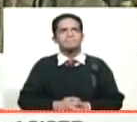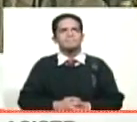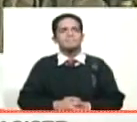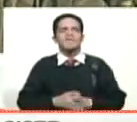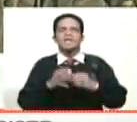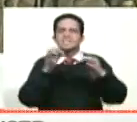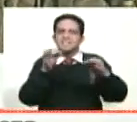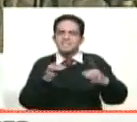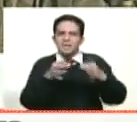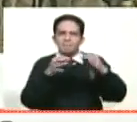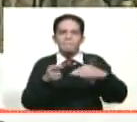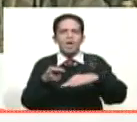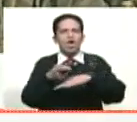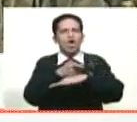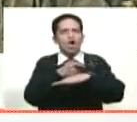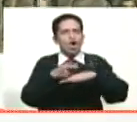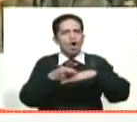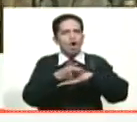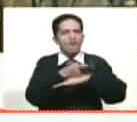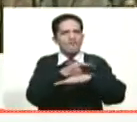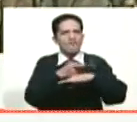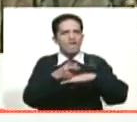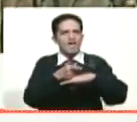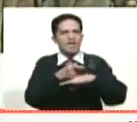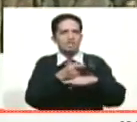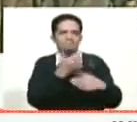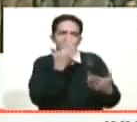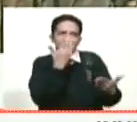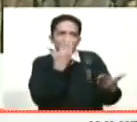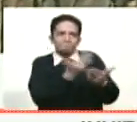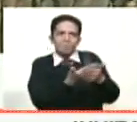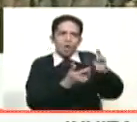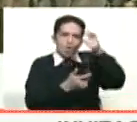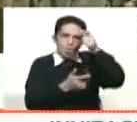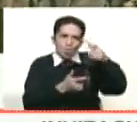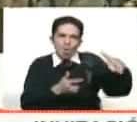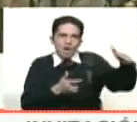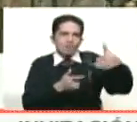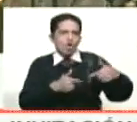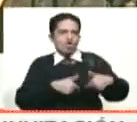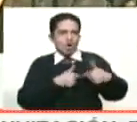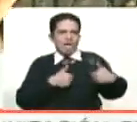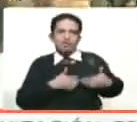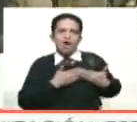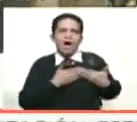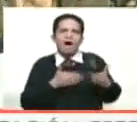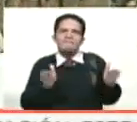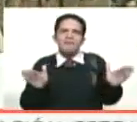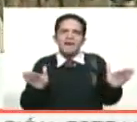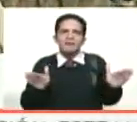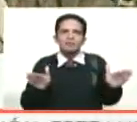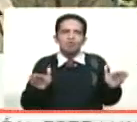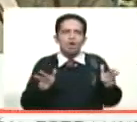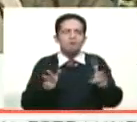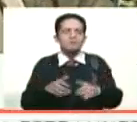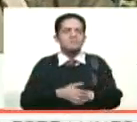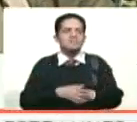Siempre gobernar de cara al pueblo, con el corazón abierto, con los oídos